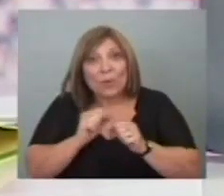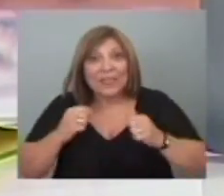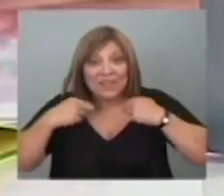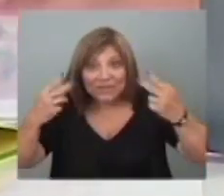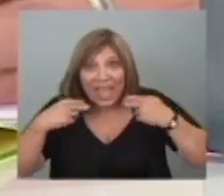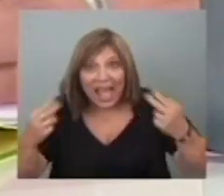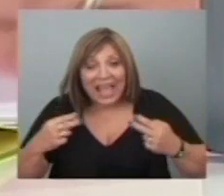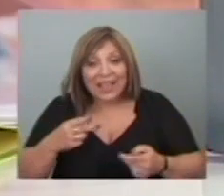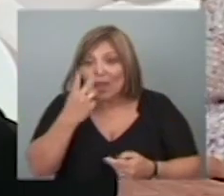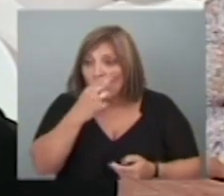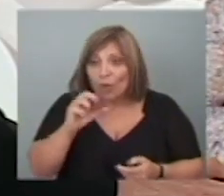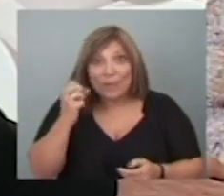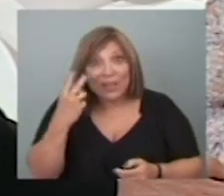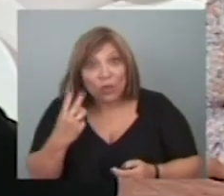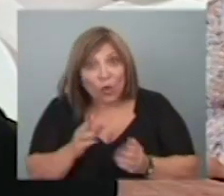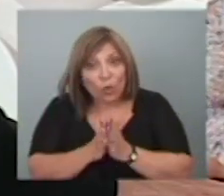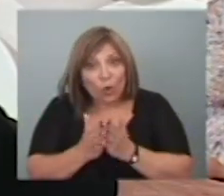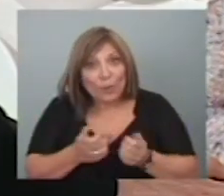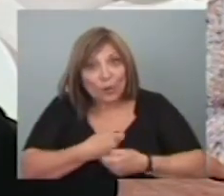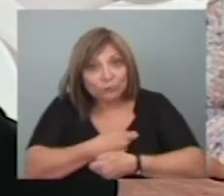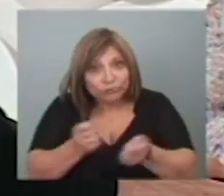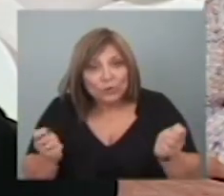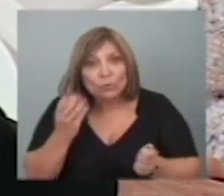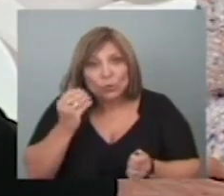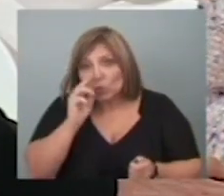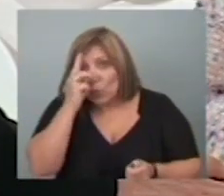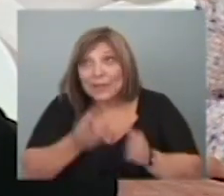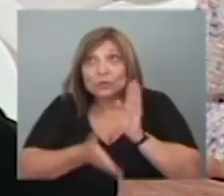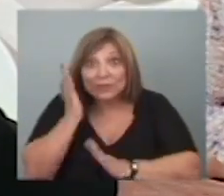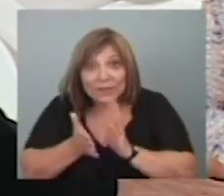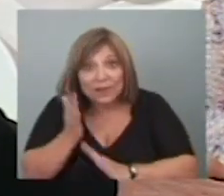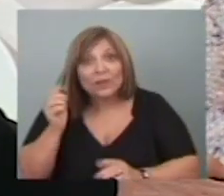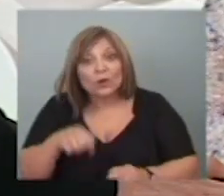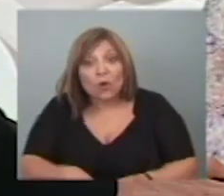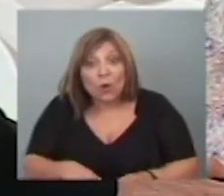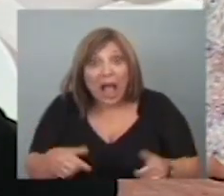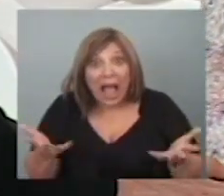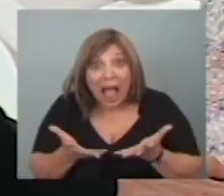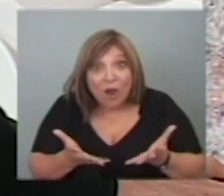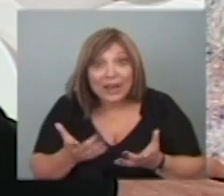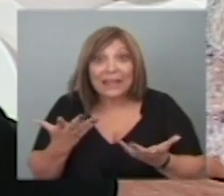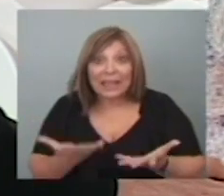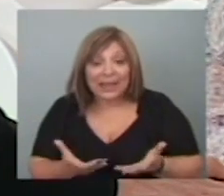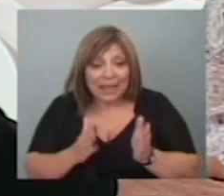como placer. En el 2002 fue un documento que se usó mucho para uruguayos que se iban y que hoy se está utilizando para regresar. Por eso siempre el